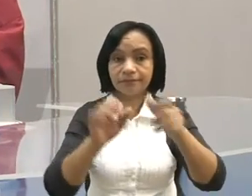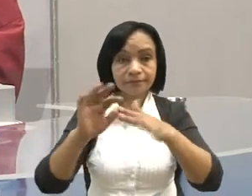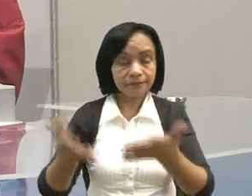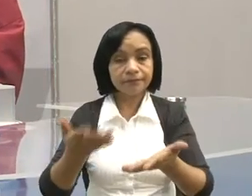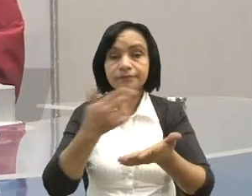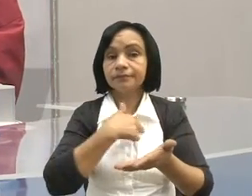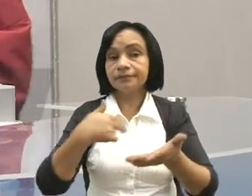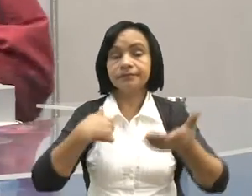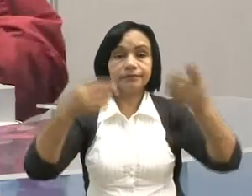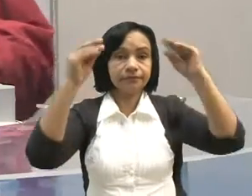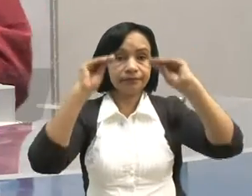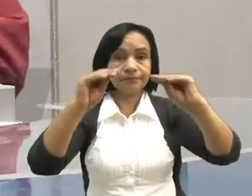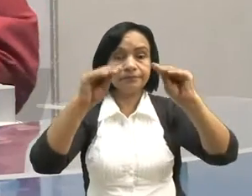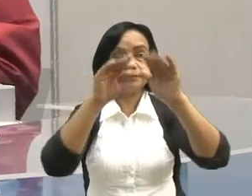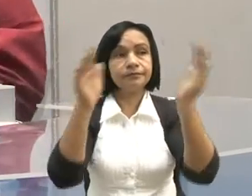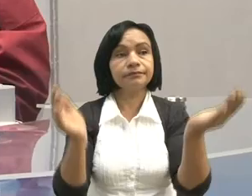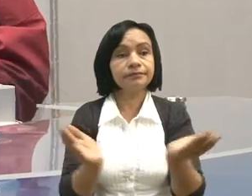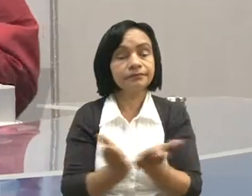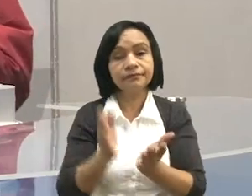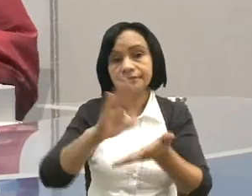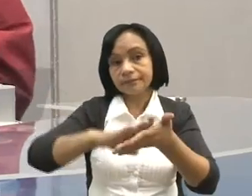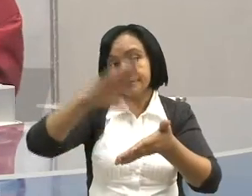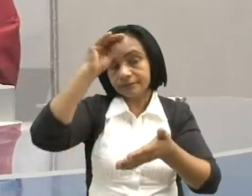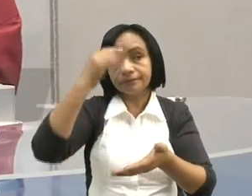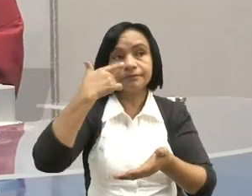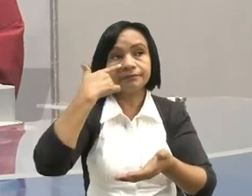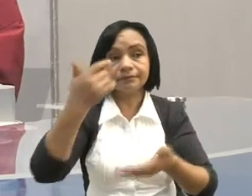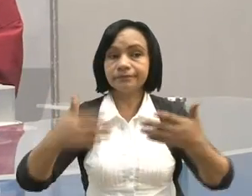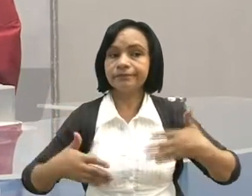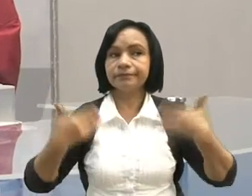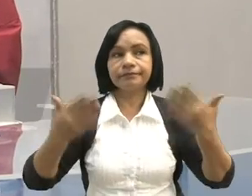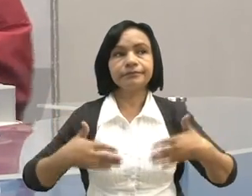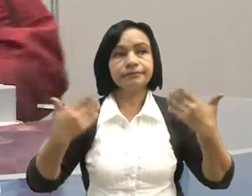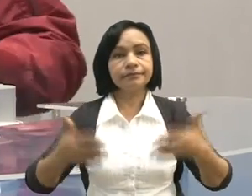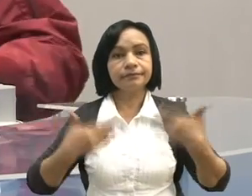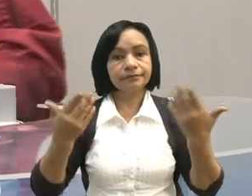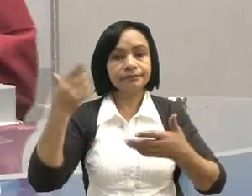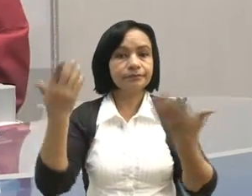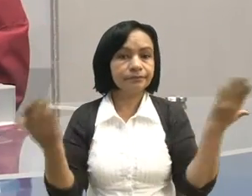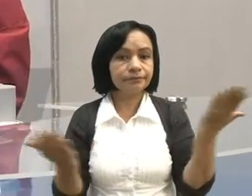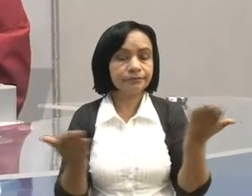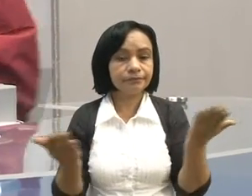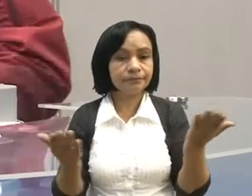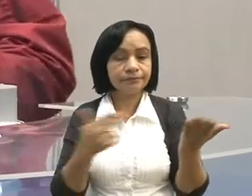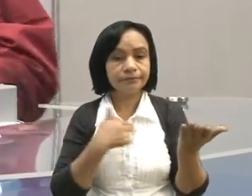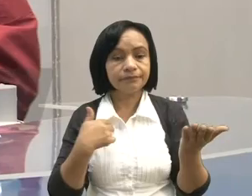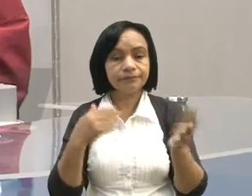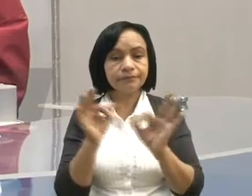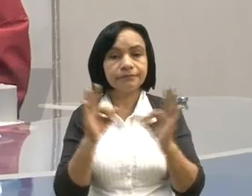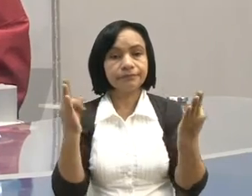de la educación un mundo de conocimiento, un mundo de alegría, y que obviamente la